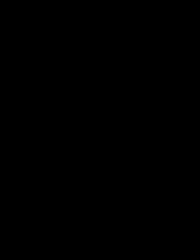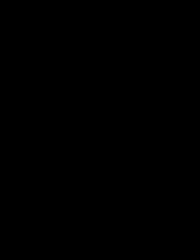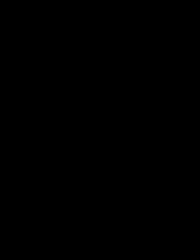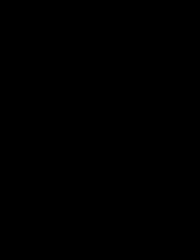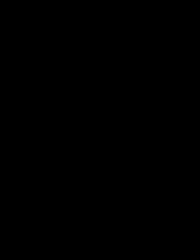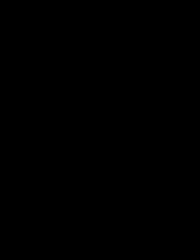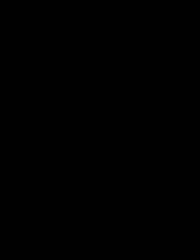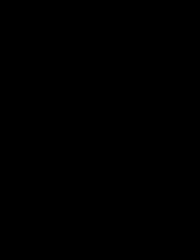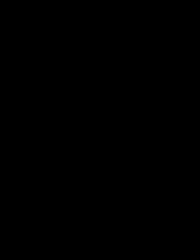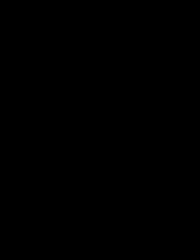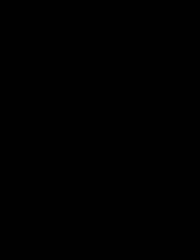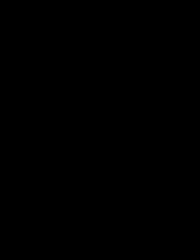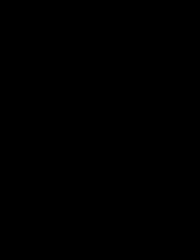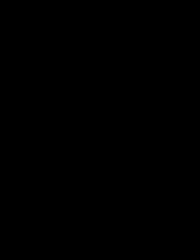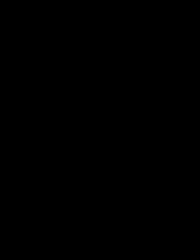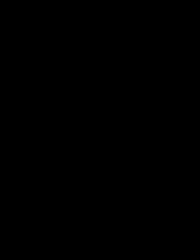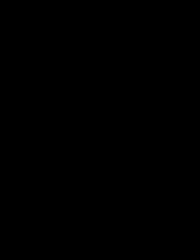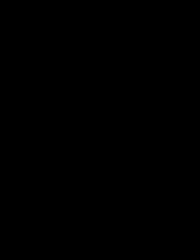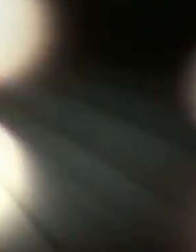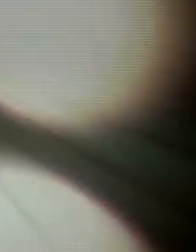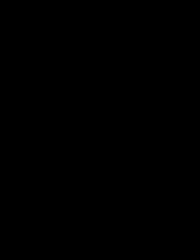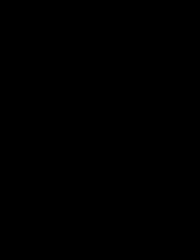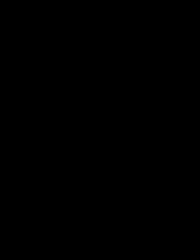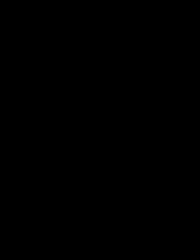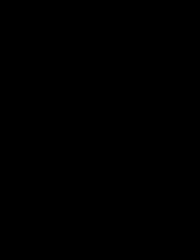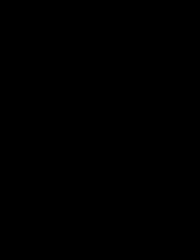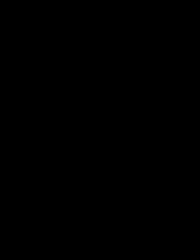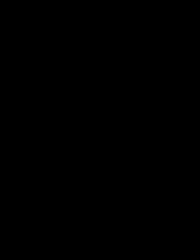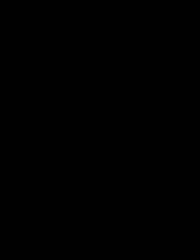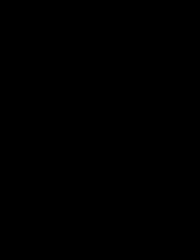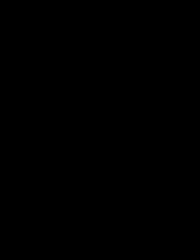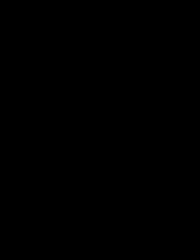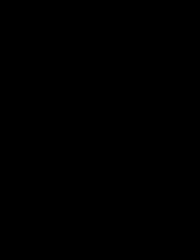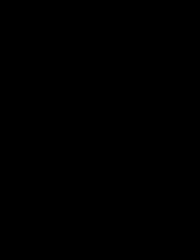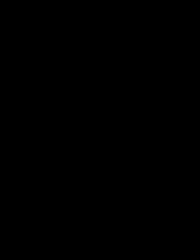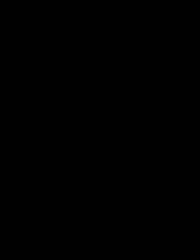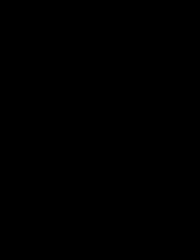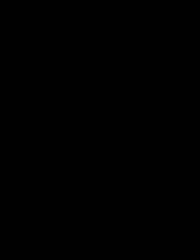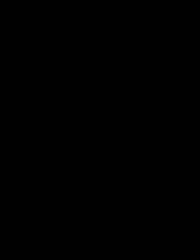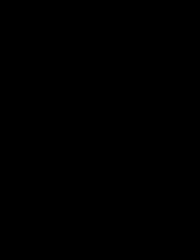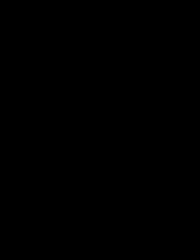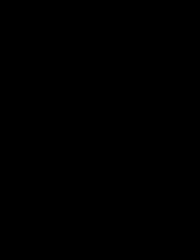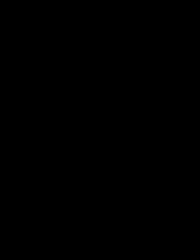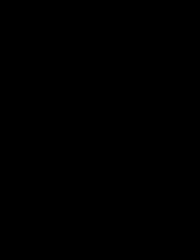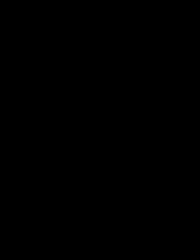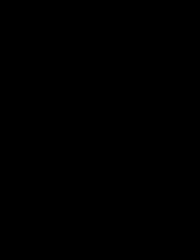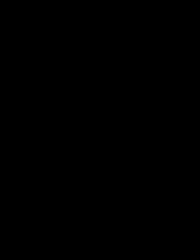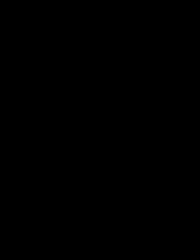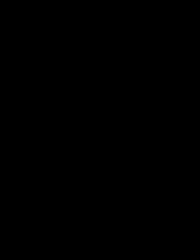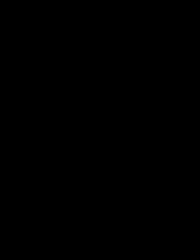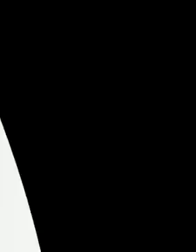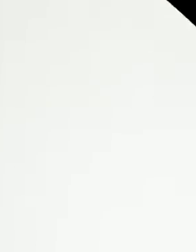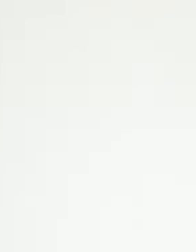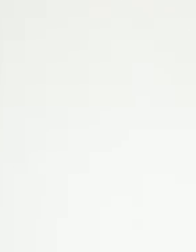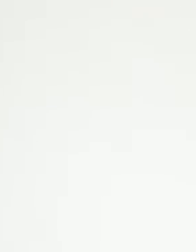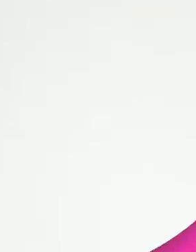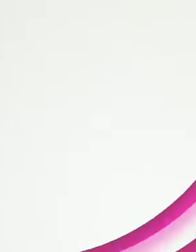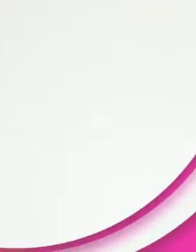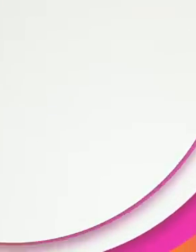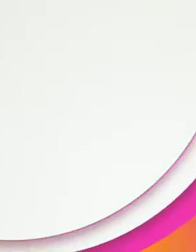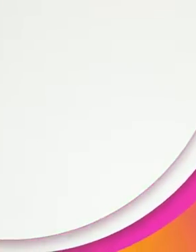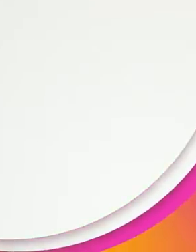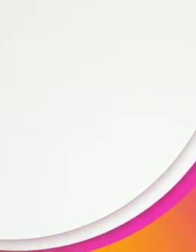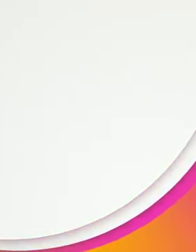público y lo hago mío, completamente mío. Es un personaje, para eso estudié, a mí no me pasó nada.